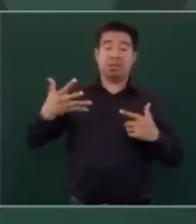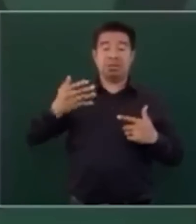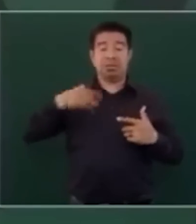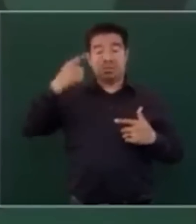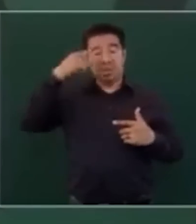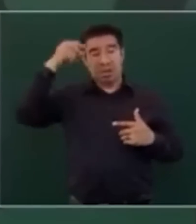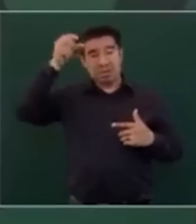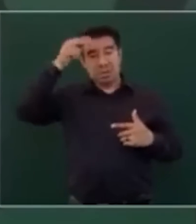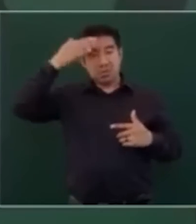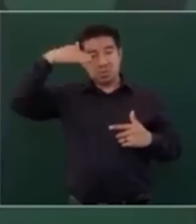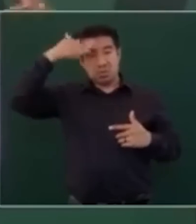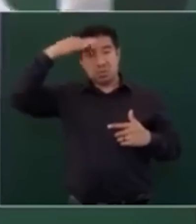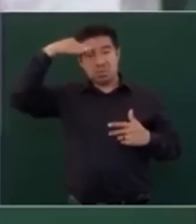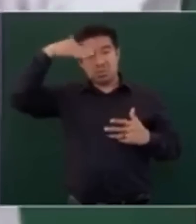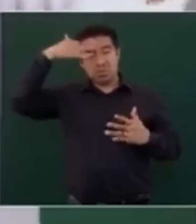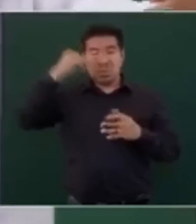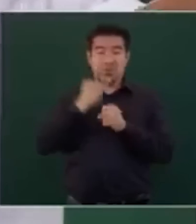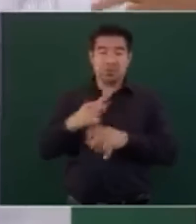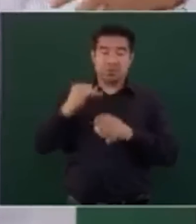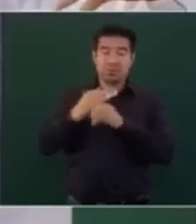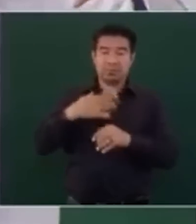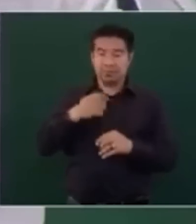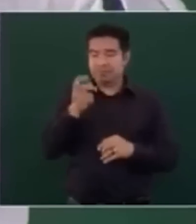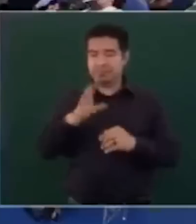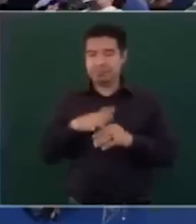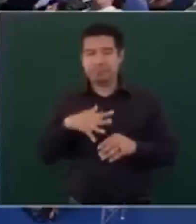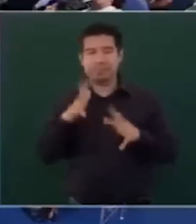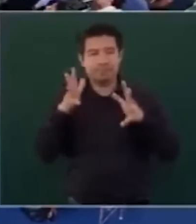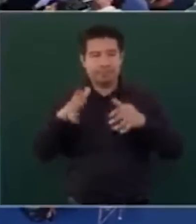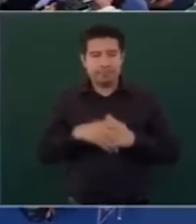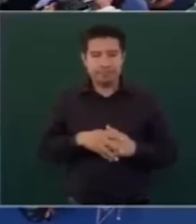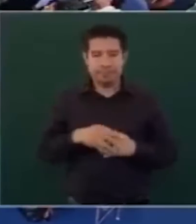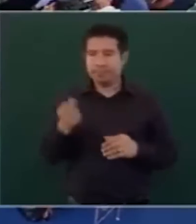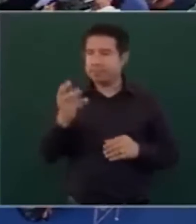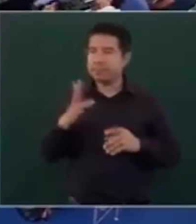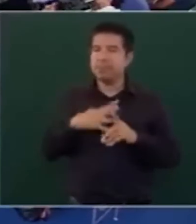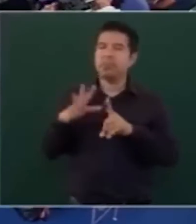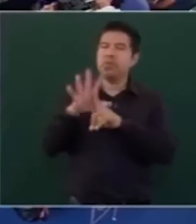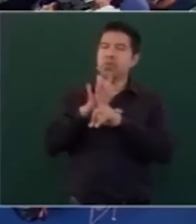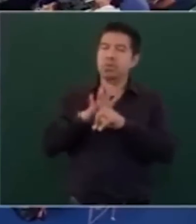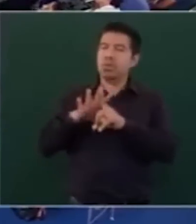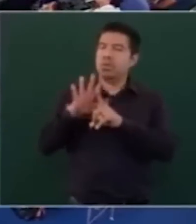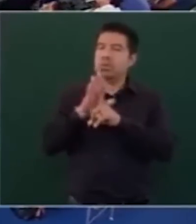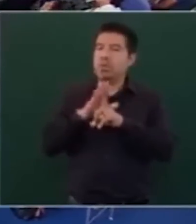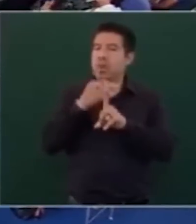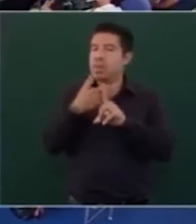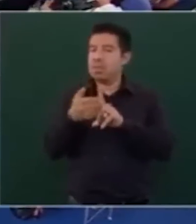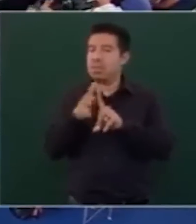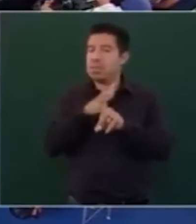informados, son los que se dejan engañar,